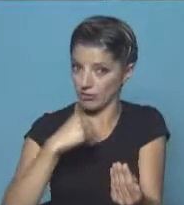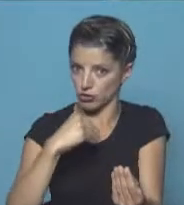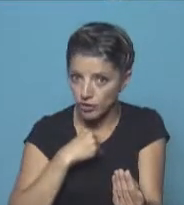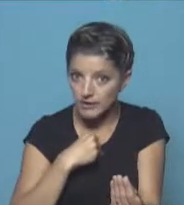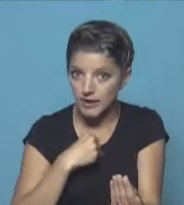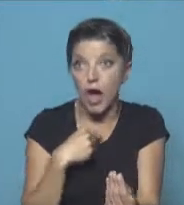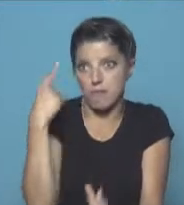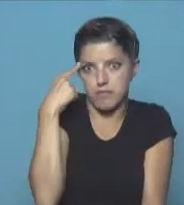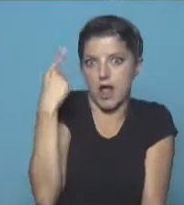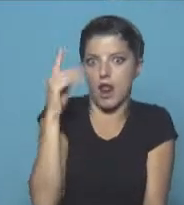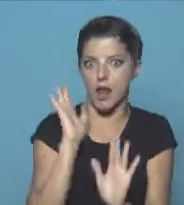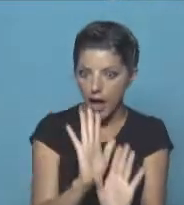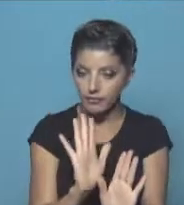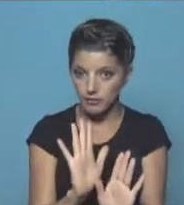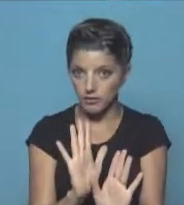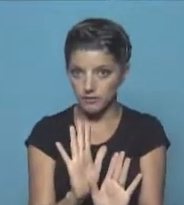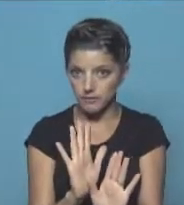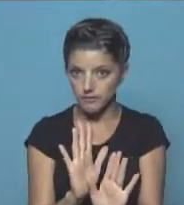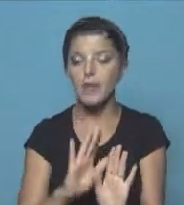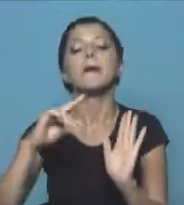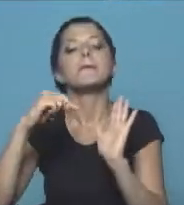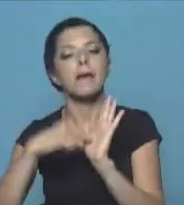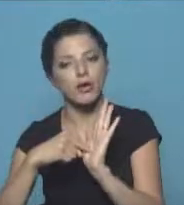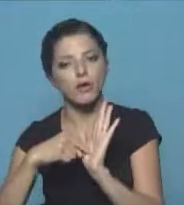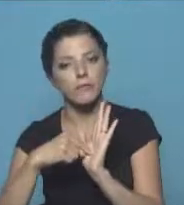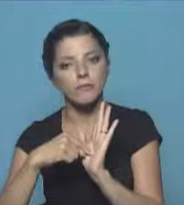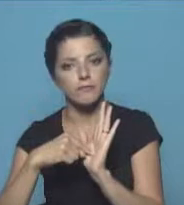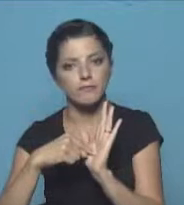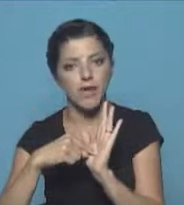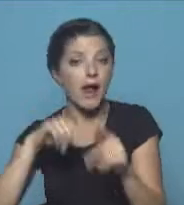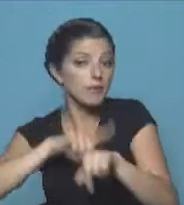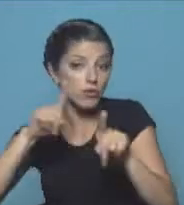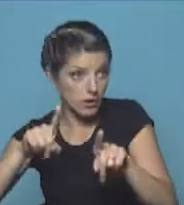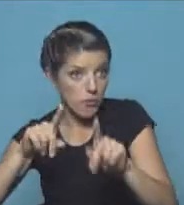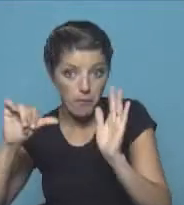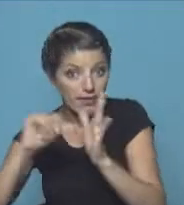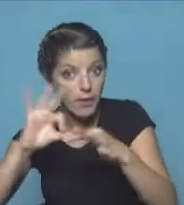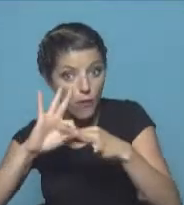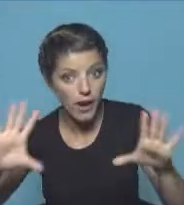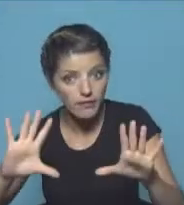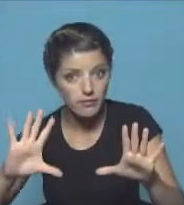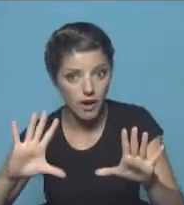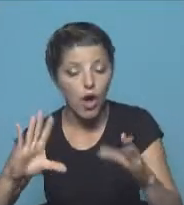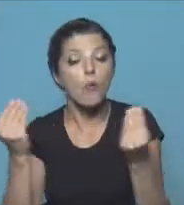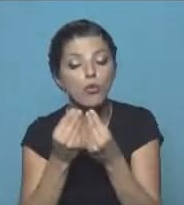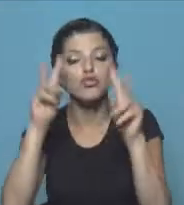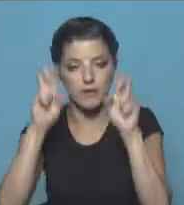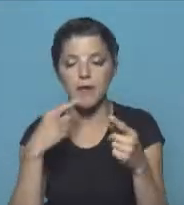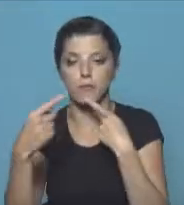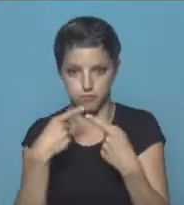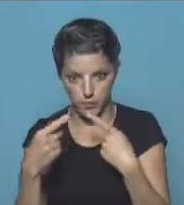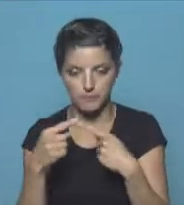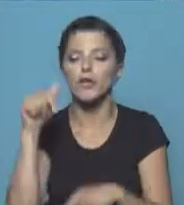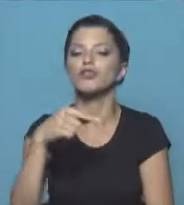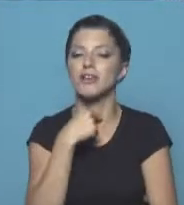creen fervientemente en eso, pero esto no quiere decir que no sea un país democrático en donde las cuestiones se discuten. Me gustaría leerles lo que